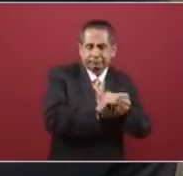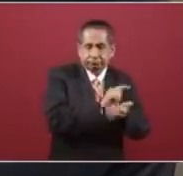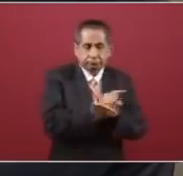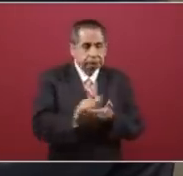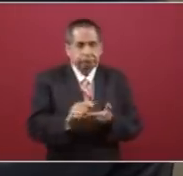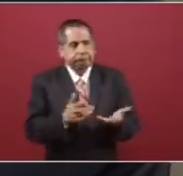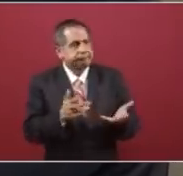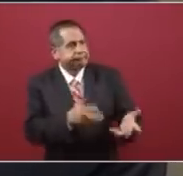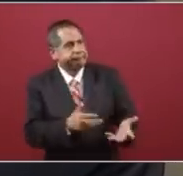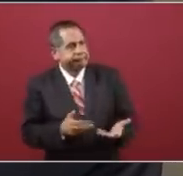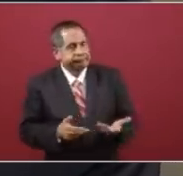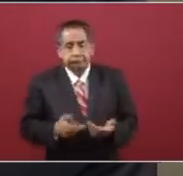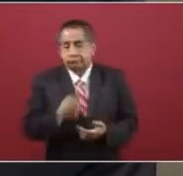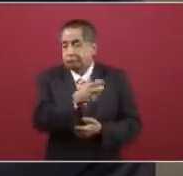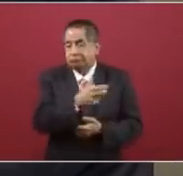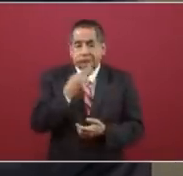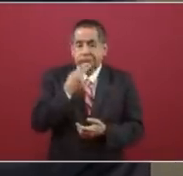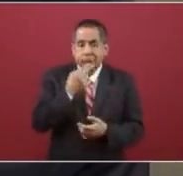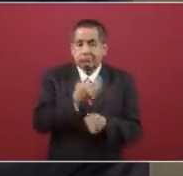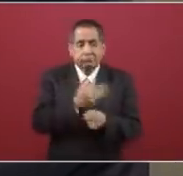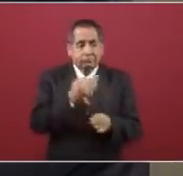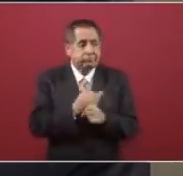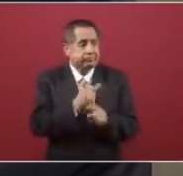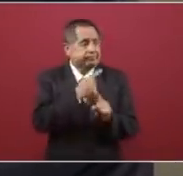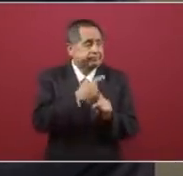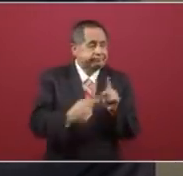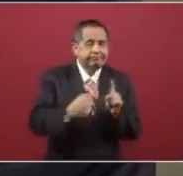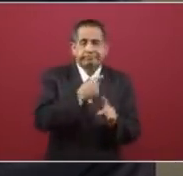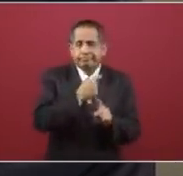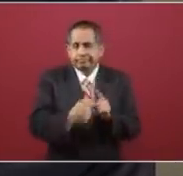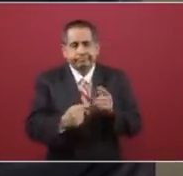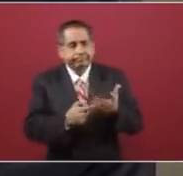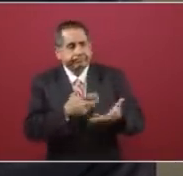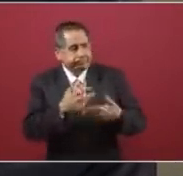eso no están operando a toda su capacidad.